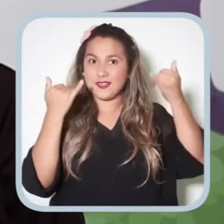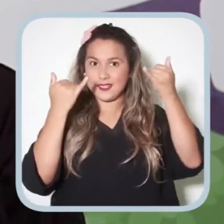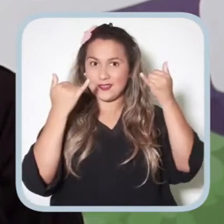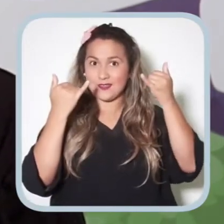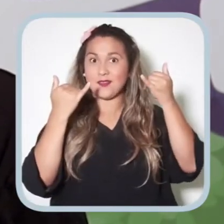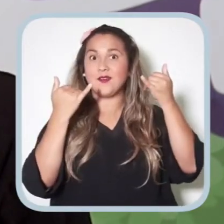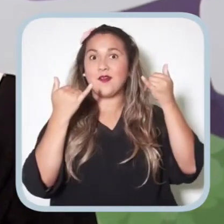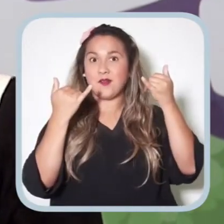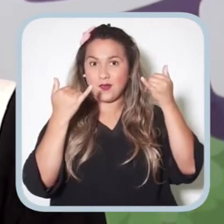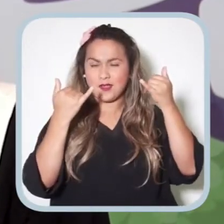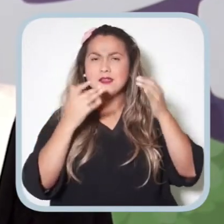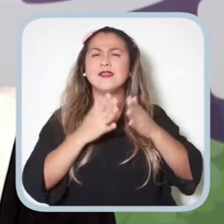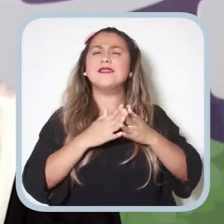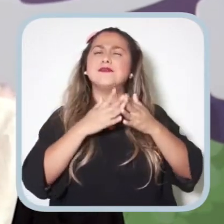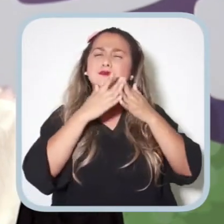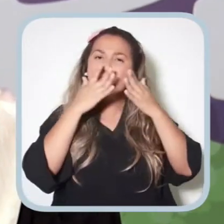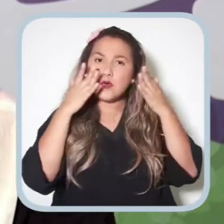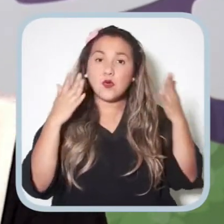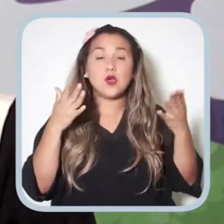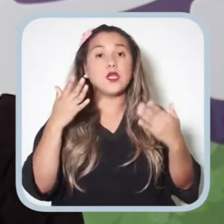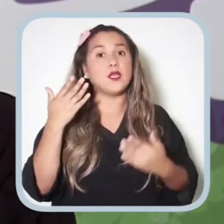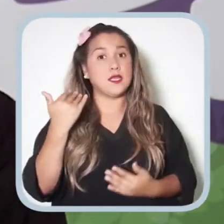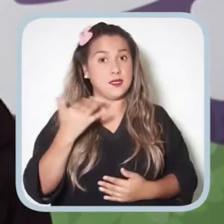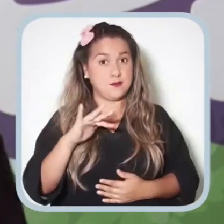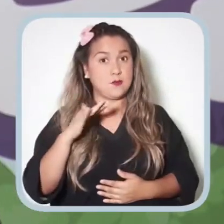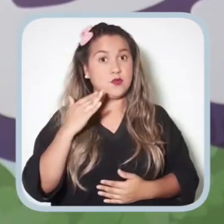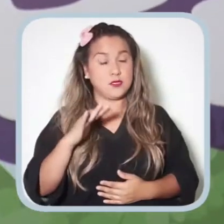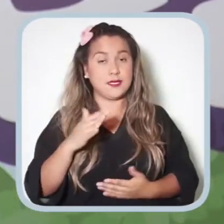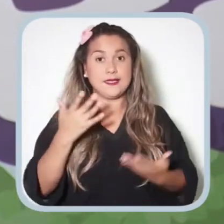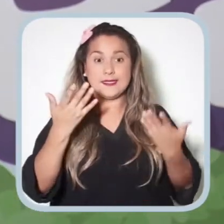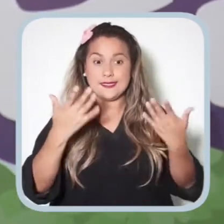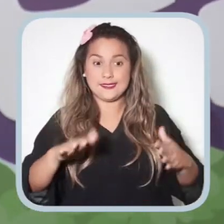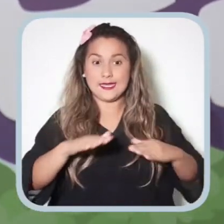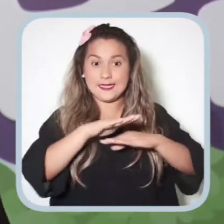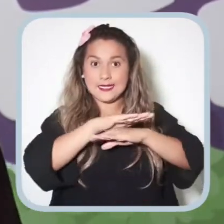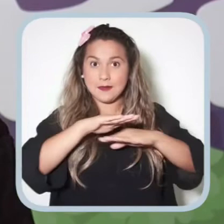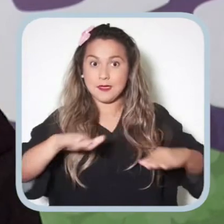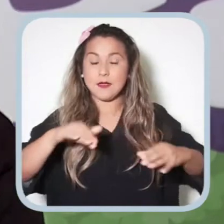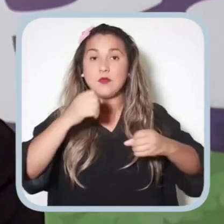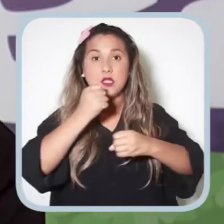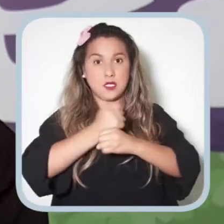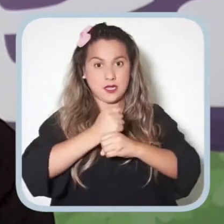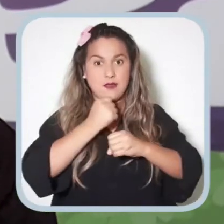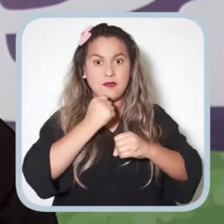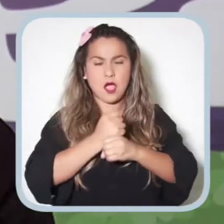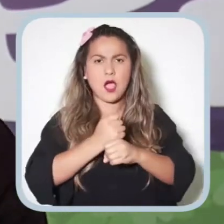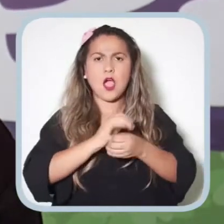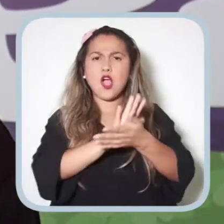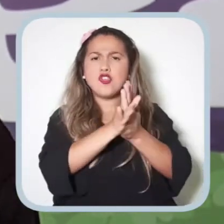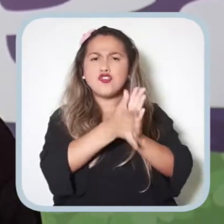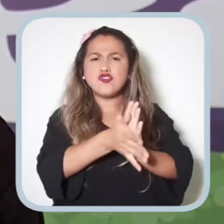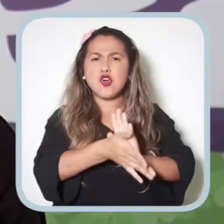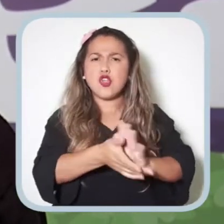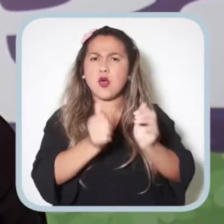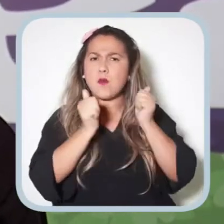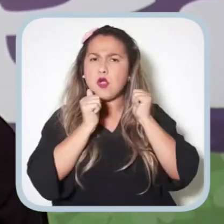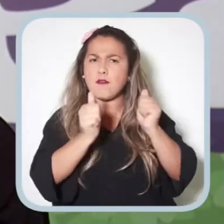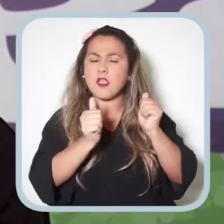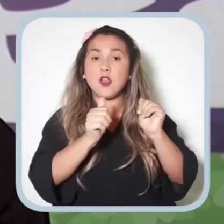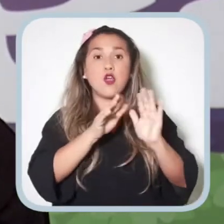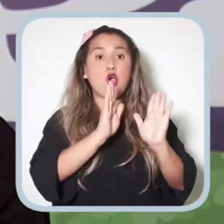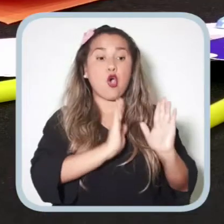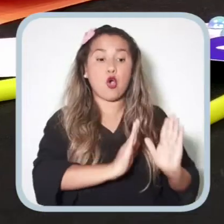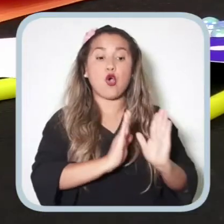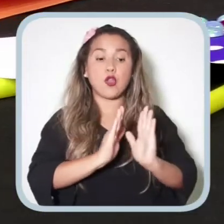muy importante, una vez que terminemos de trabajar, dejar muy bien y ordenado